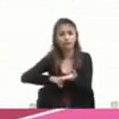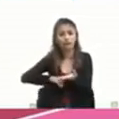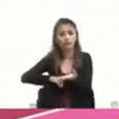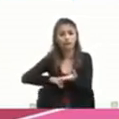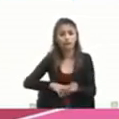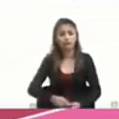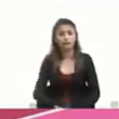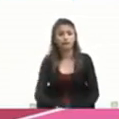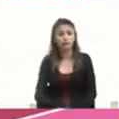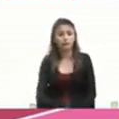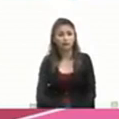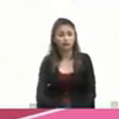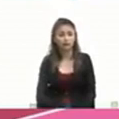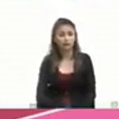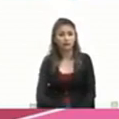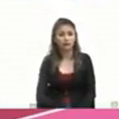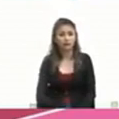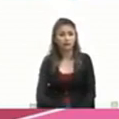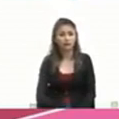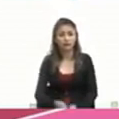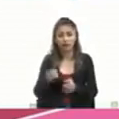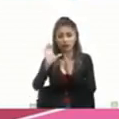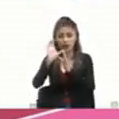entrarle al calendario